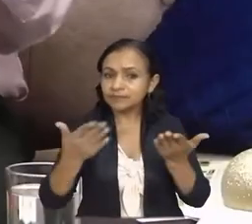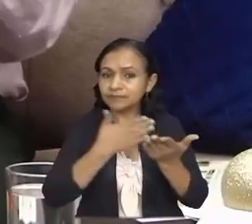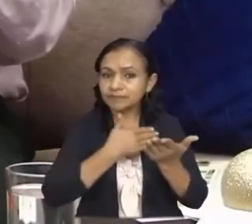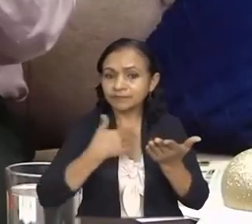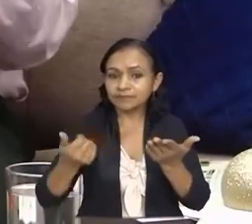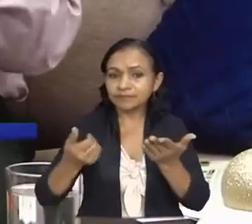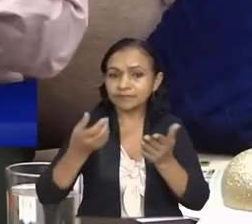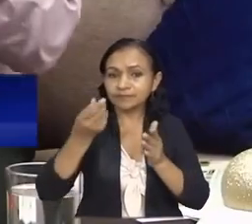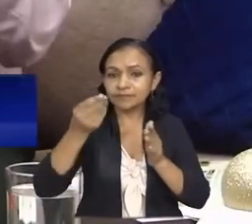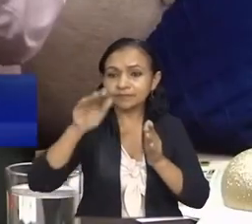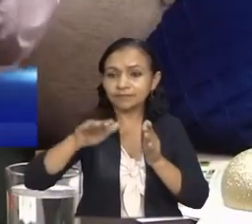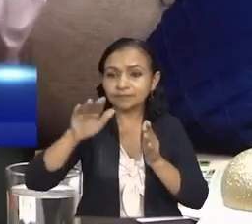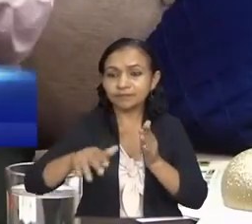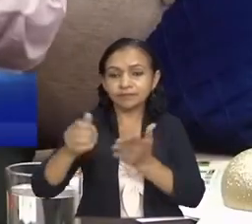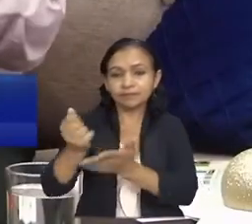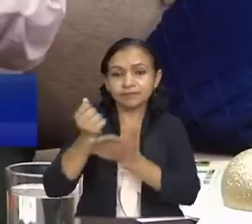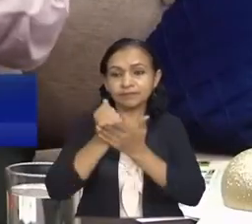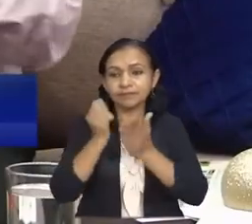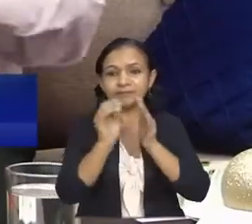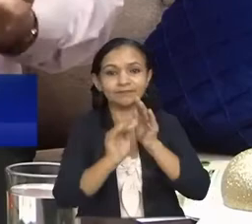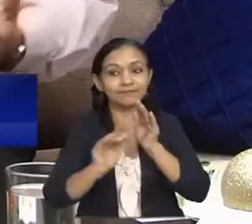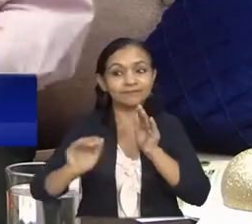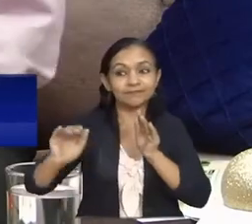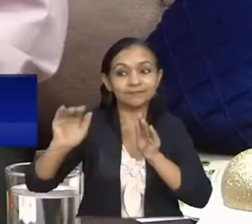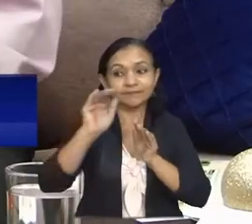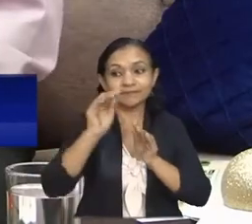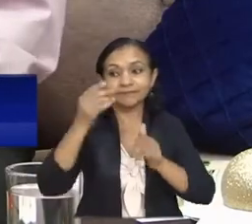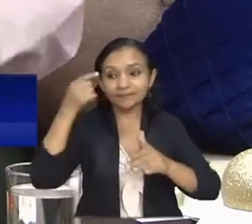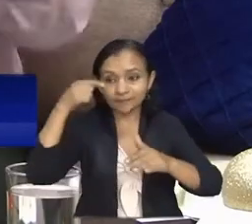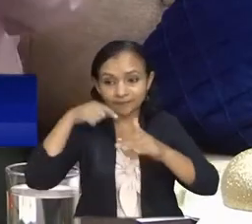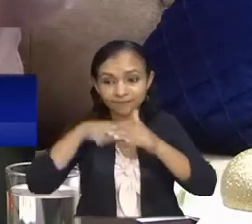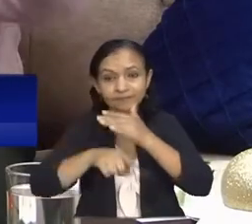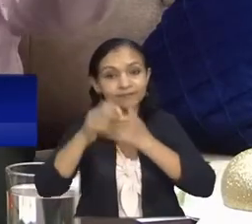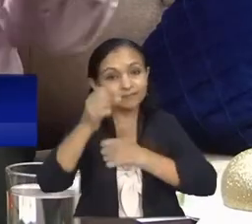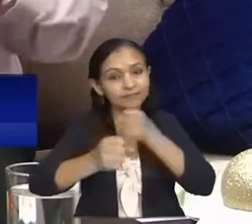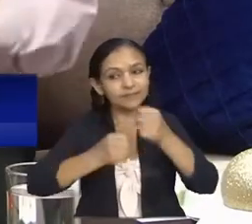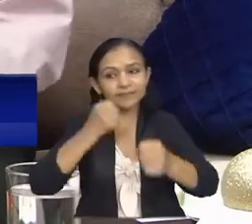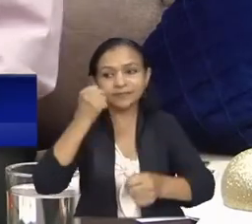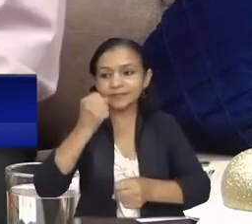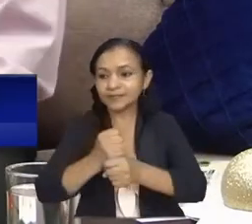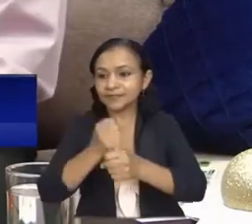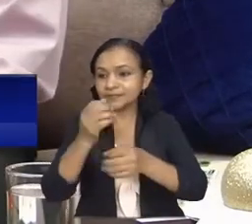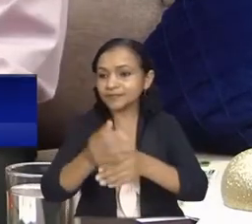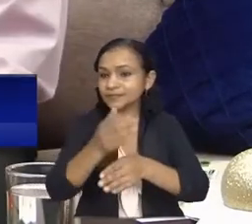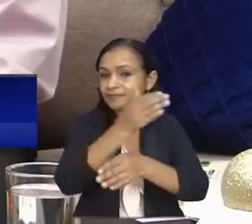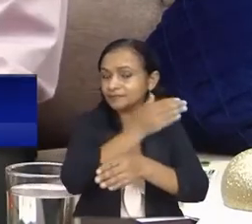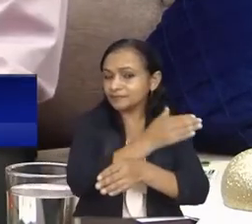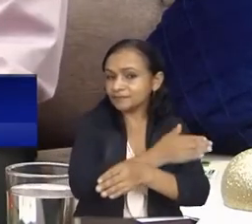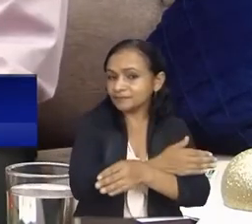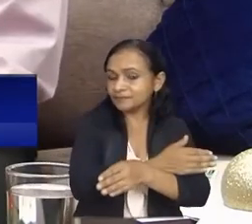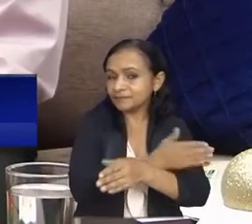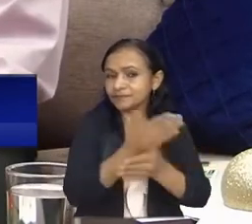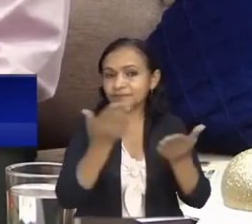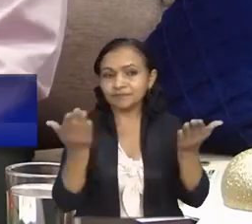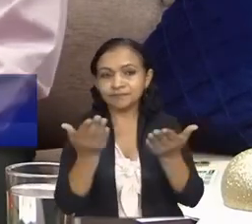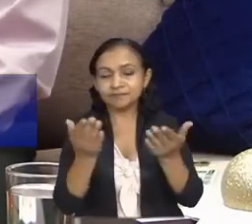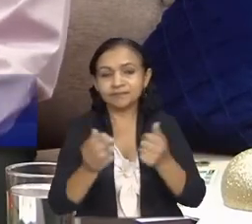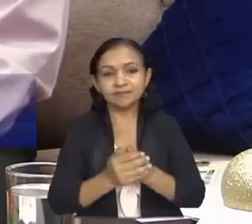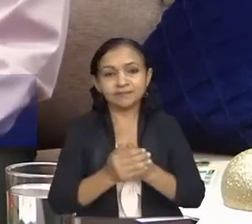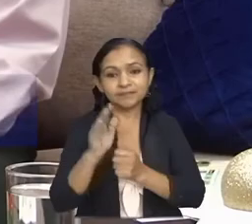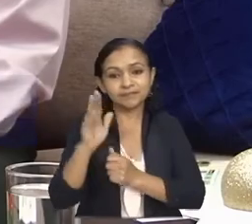reducir los costos nos permite hacer más. Nuestra meta de año antes era no llegar tal vez